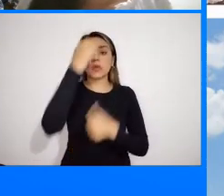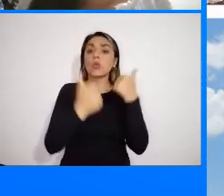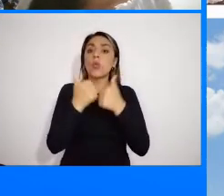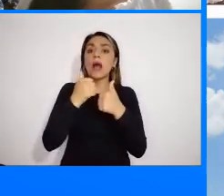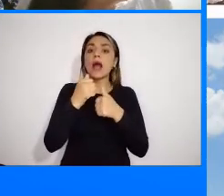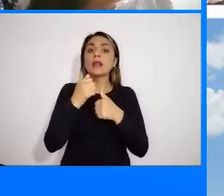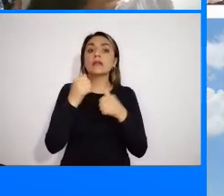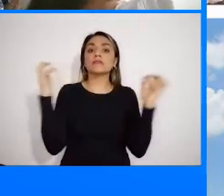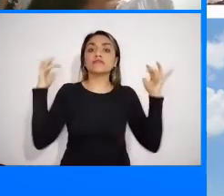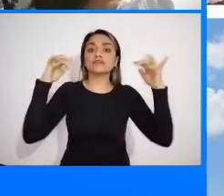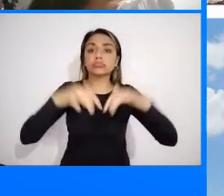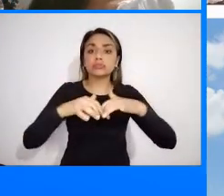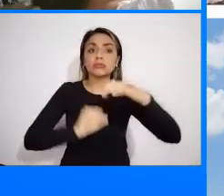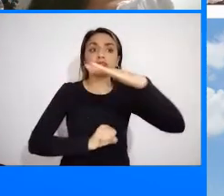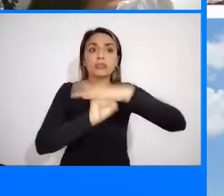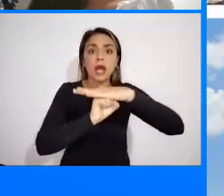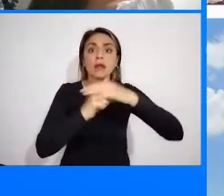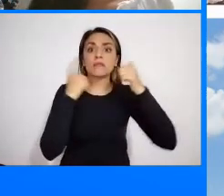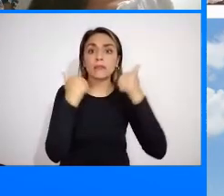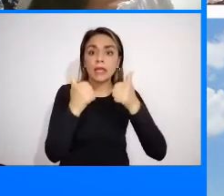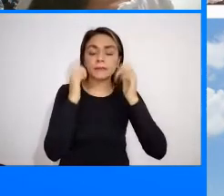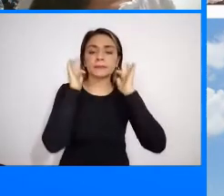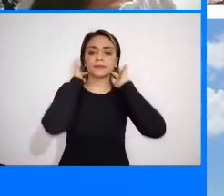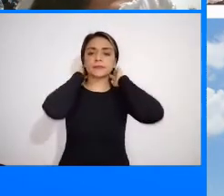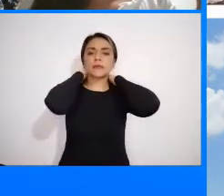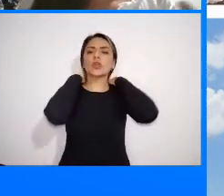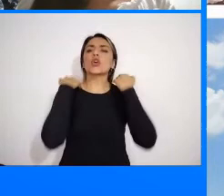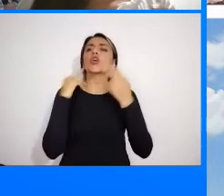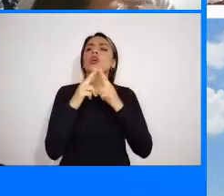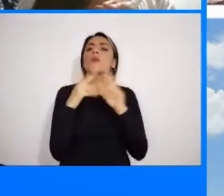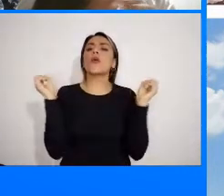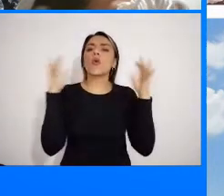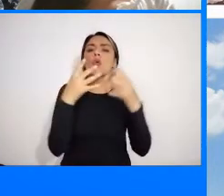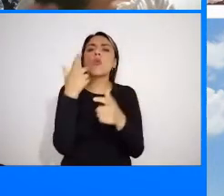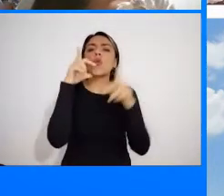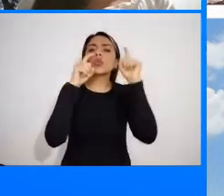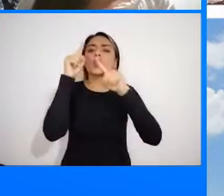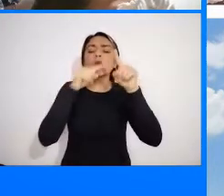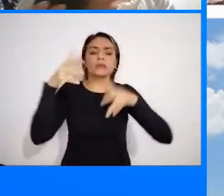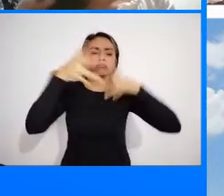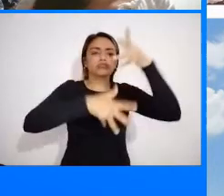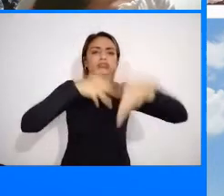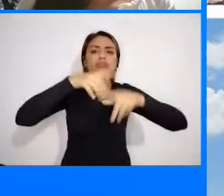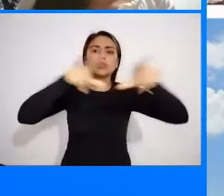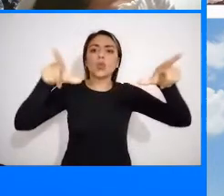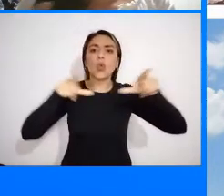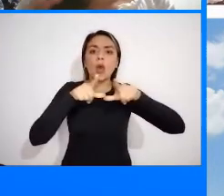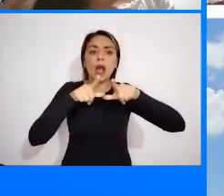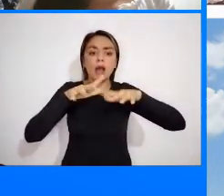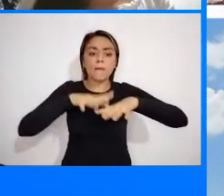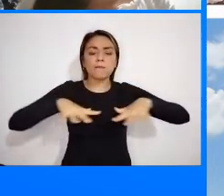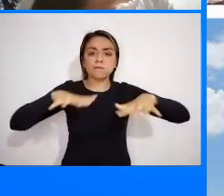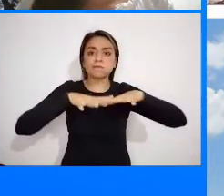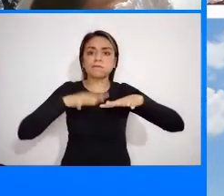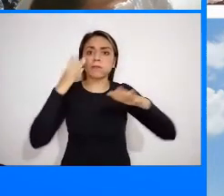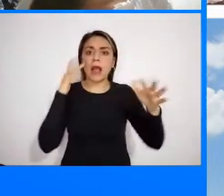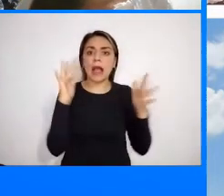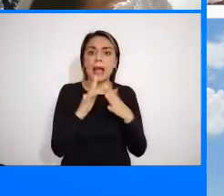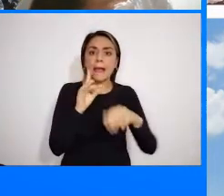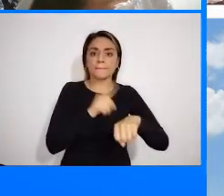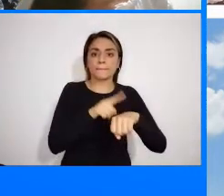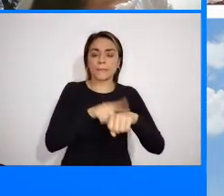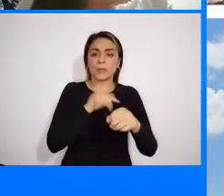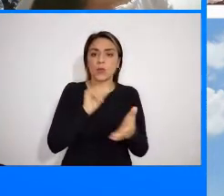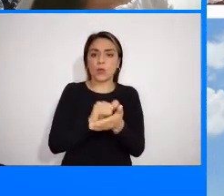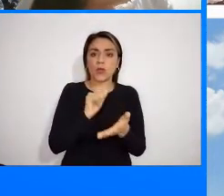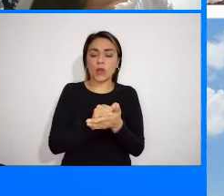de carga, que se define pues como la cantidad de turistas que pueden estar en un área al mismo tiempo. Eso